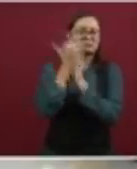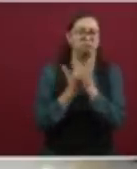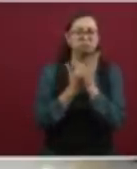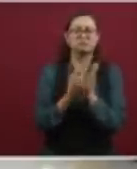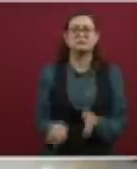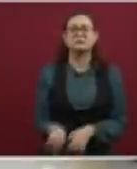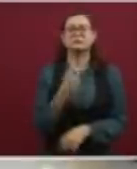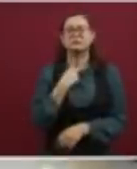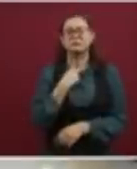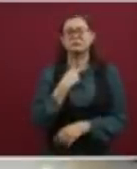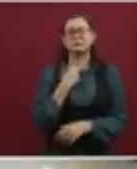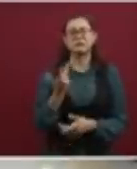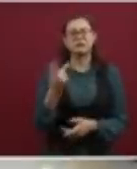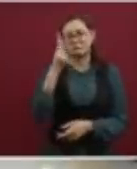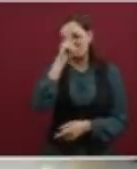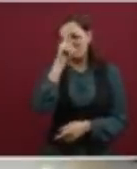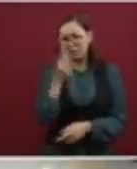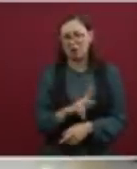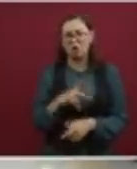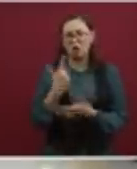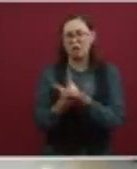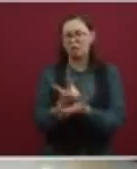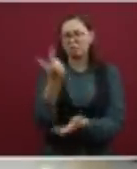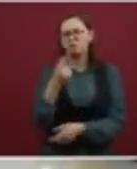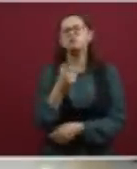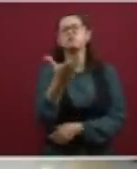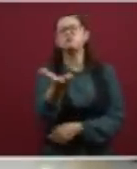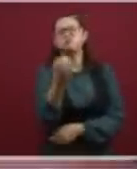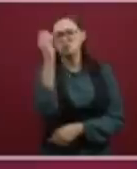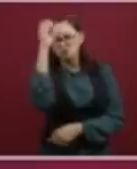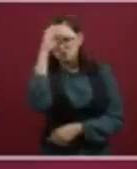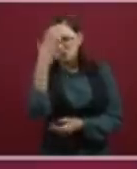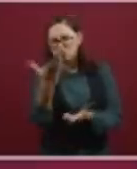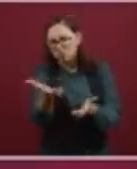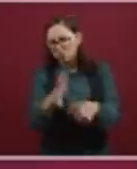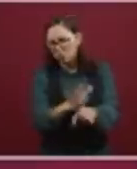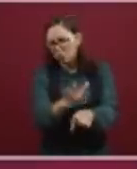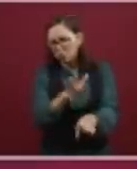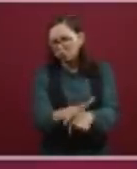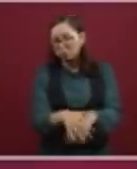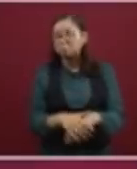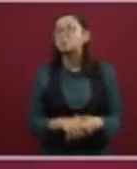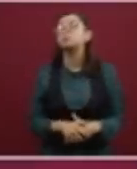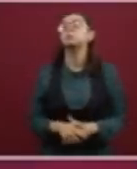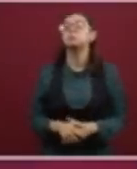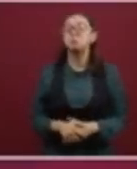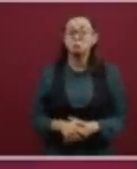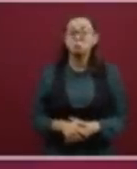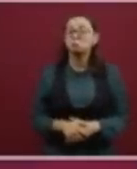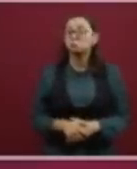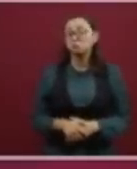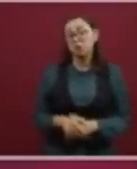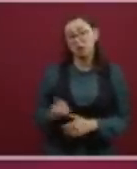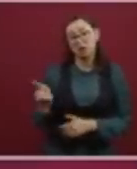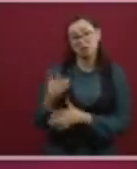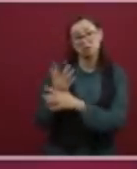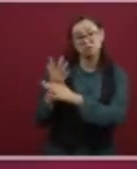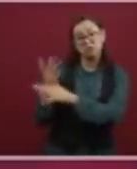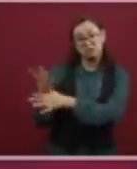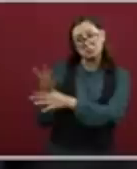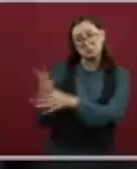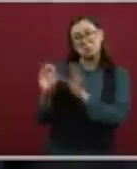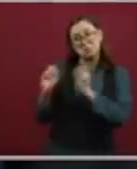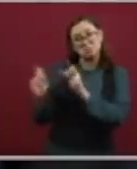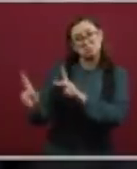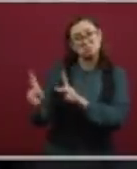inhumano. ¿Qué opina usted? Pues que respeto su punto de vista, pero pues no lo